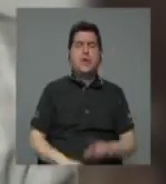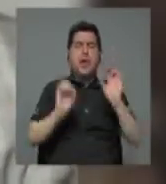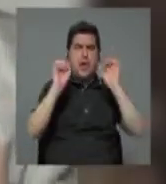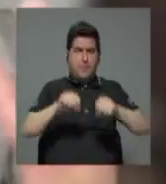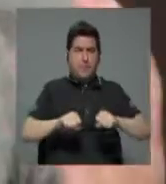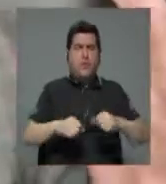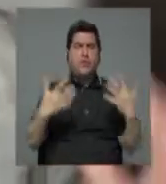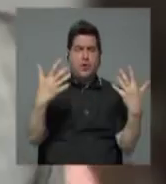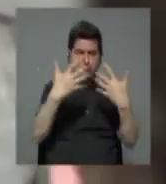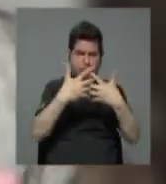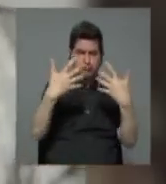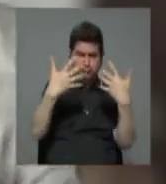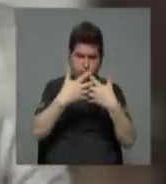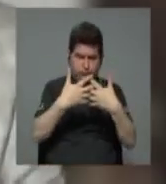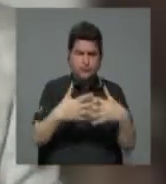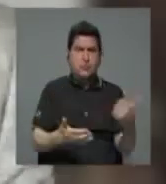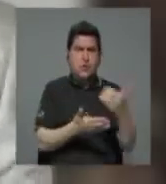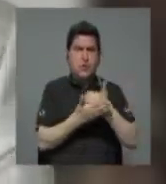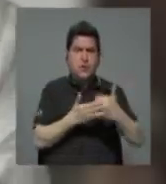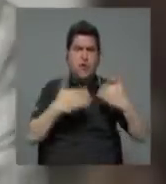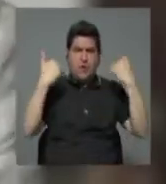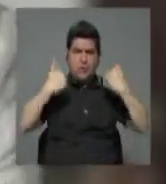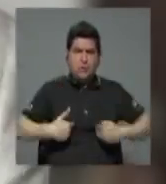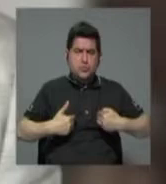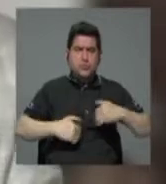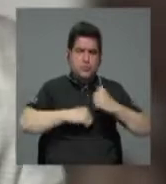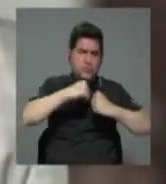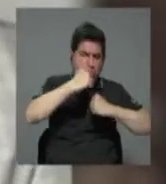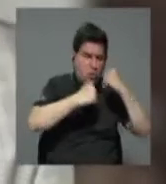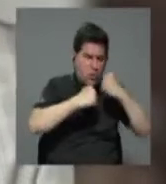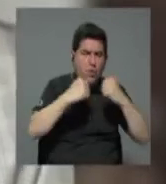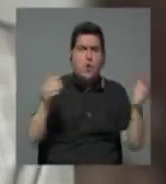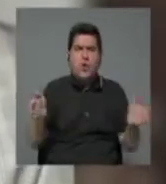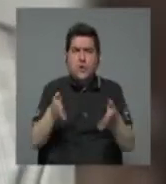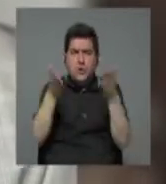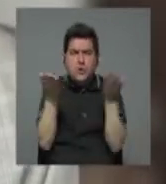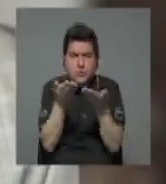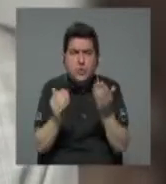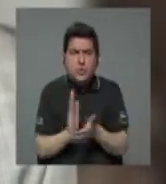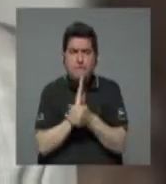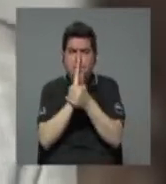esa combinación recurso humano, infraestructura, incentivos, que